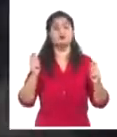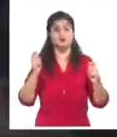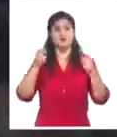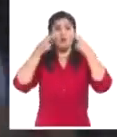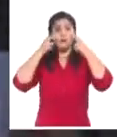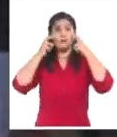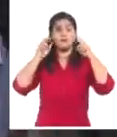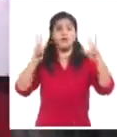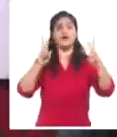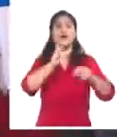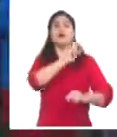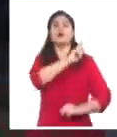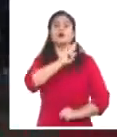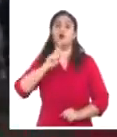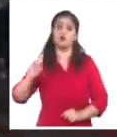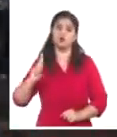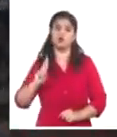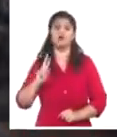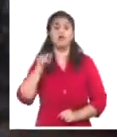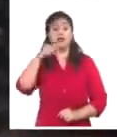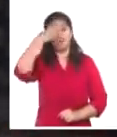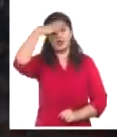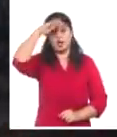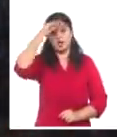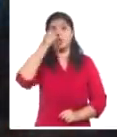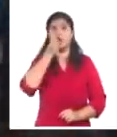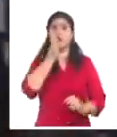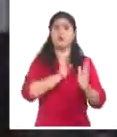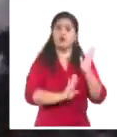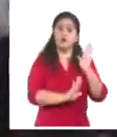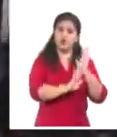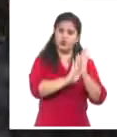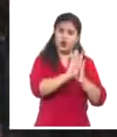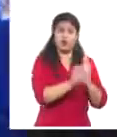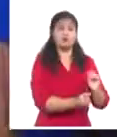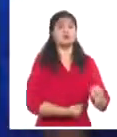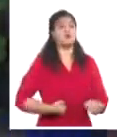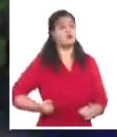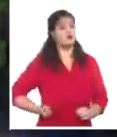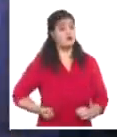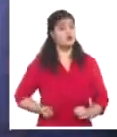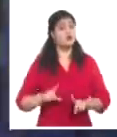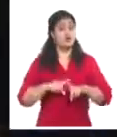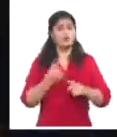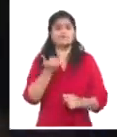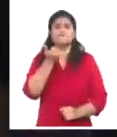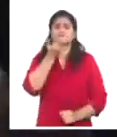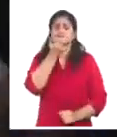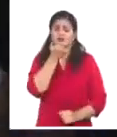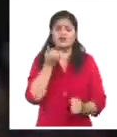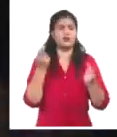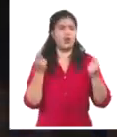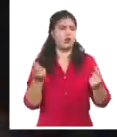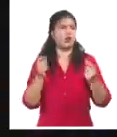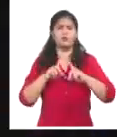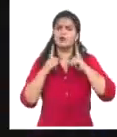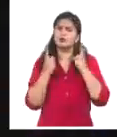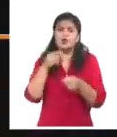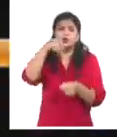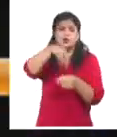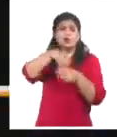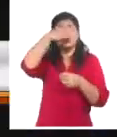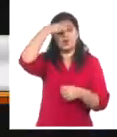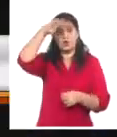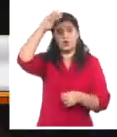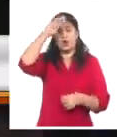la progresiva recuperación económica del país. Implementando las 43 medidas del perfeccionamiento